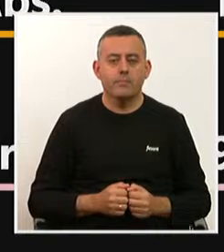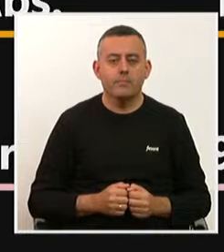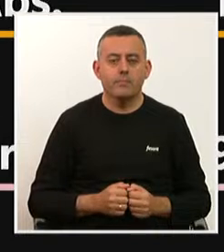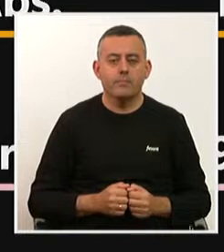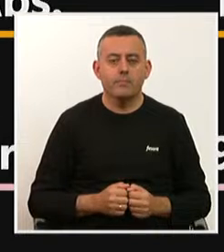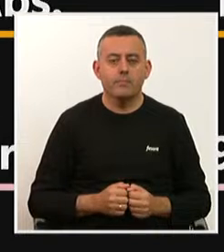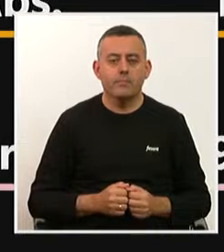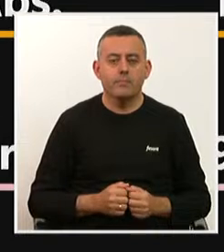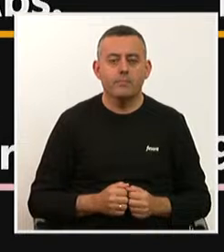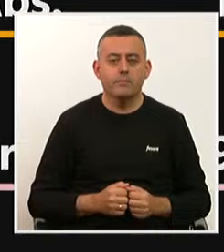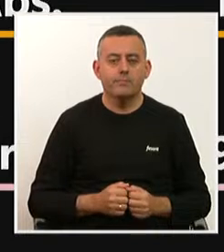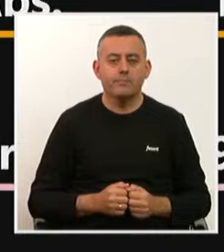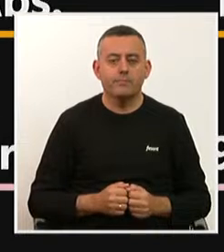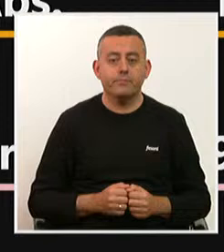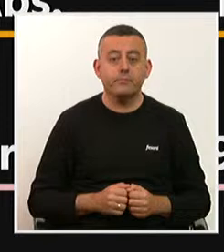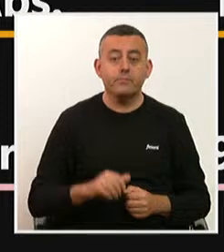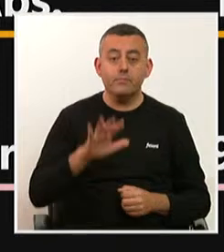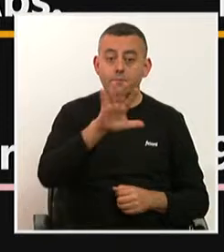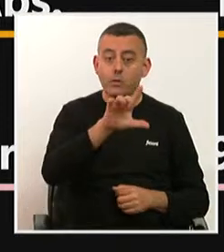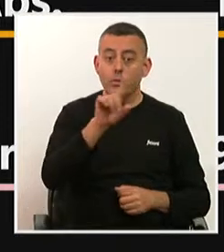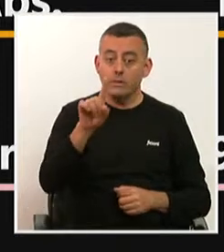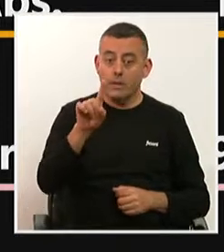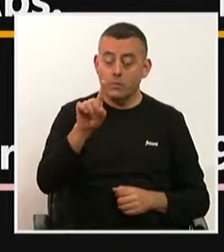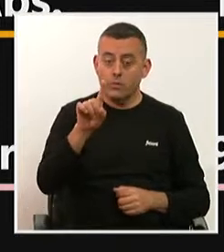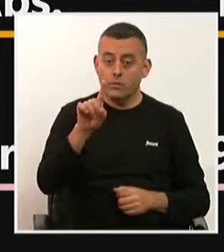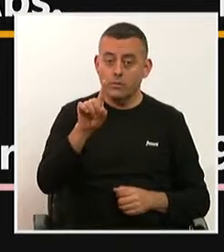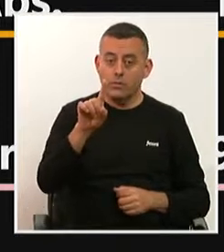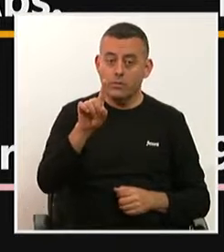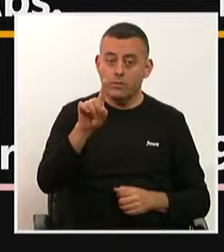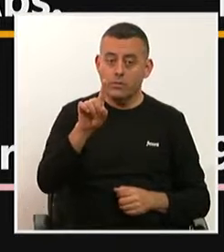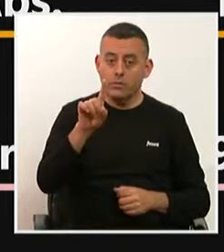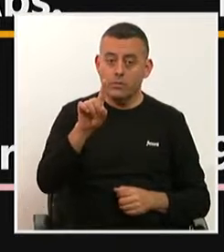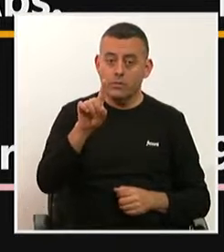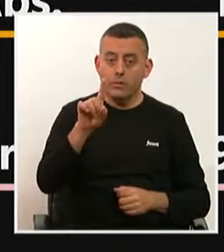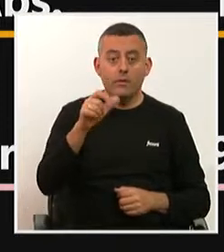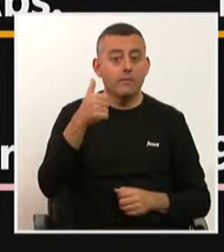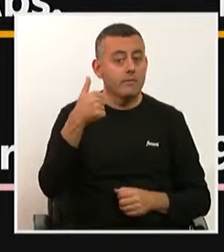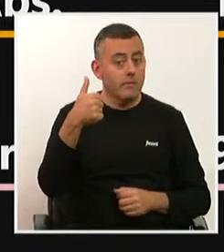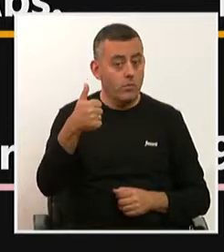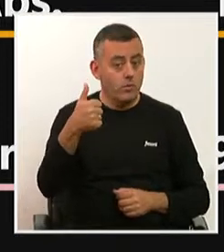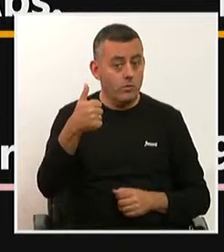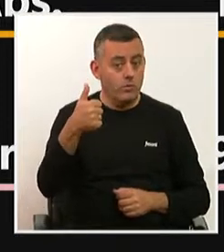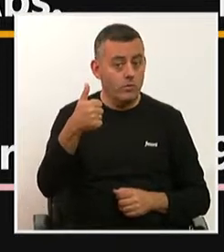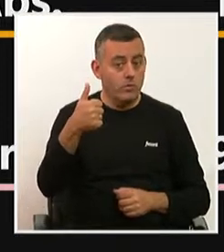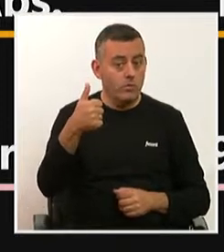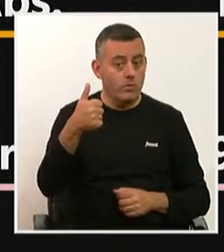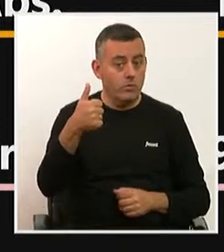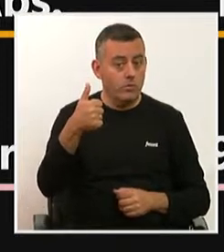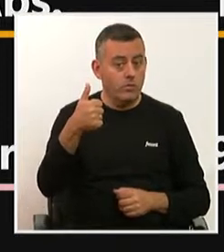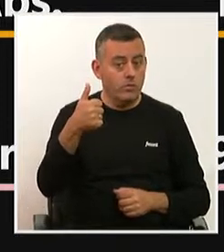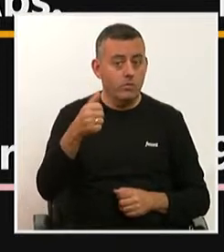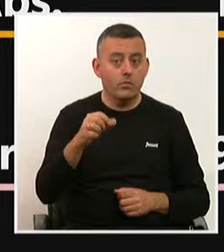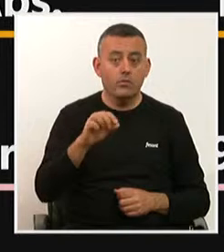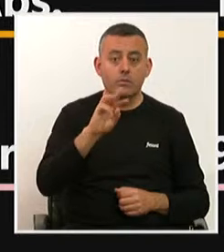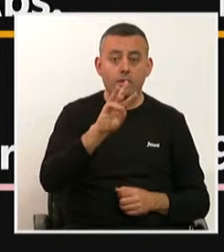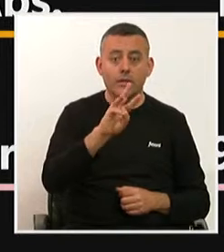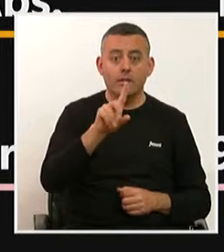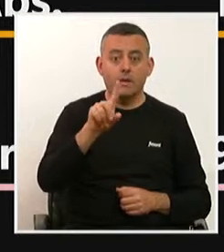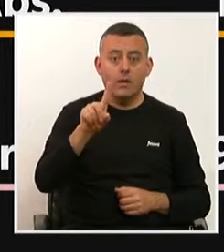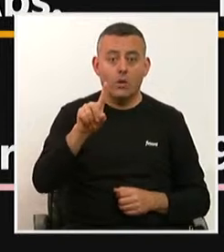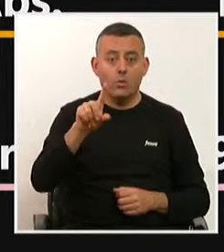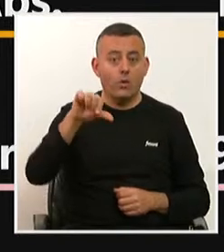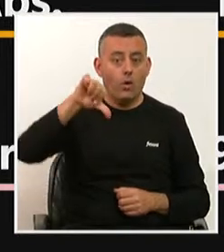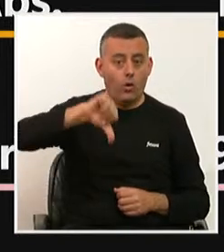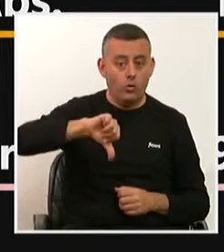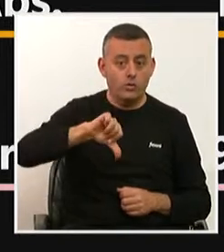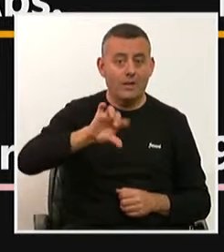votación con 51 votos a favor 31 votos en contra y